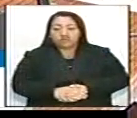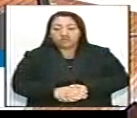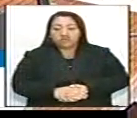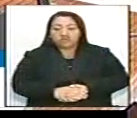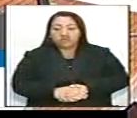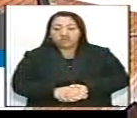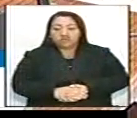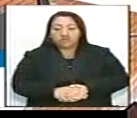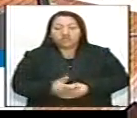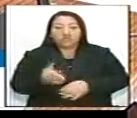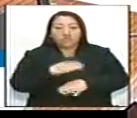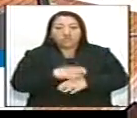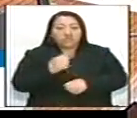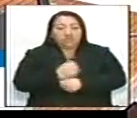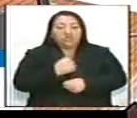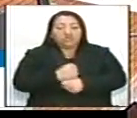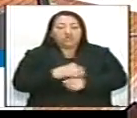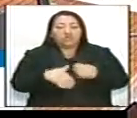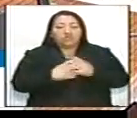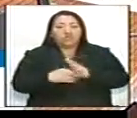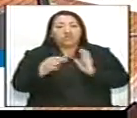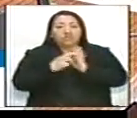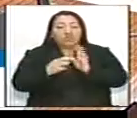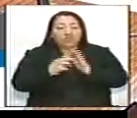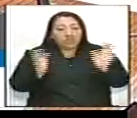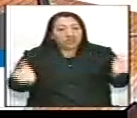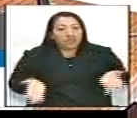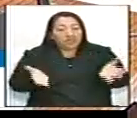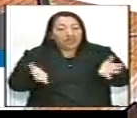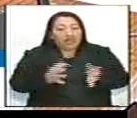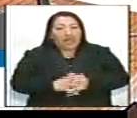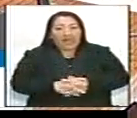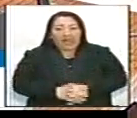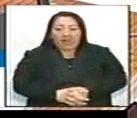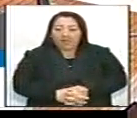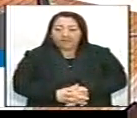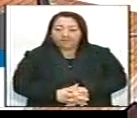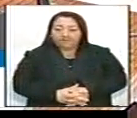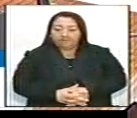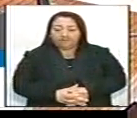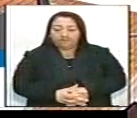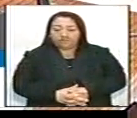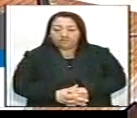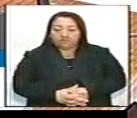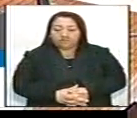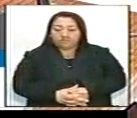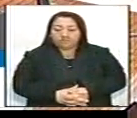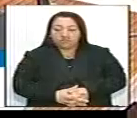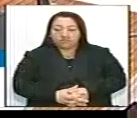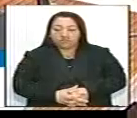marca la herramienta del programa de incentivos. La siguiente, por favor.